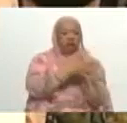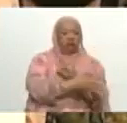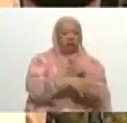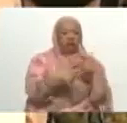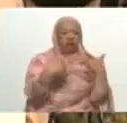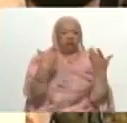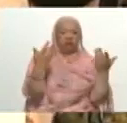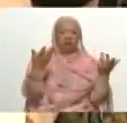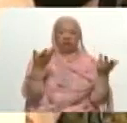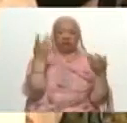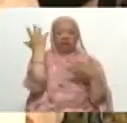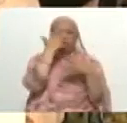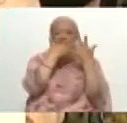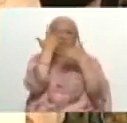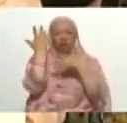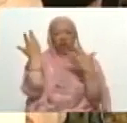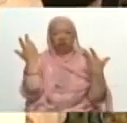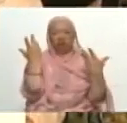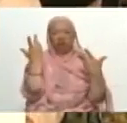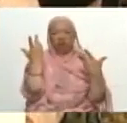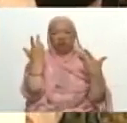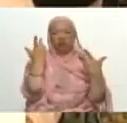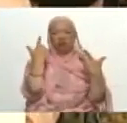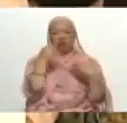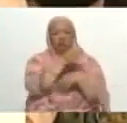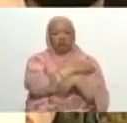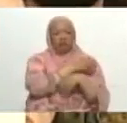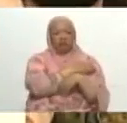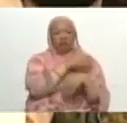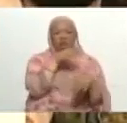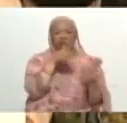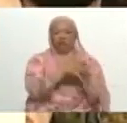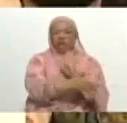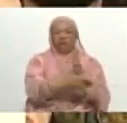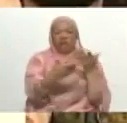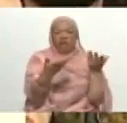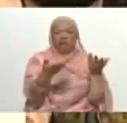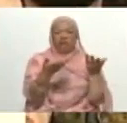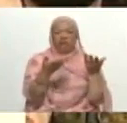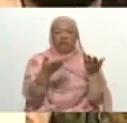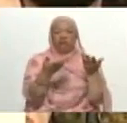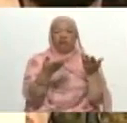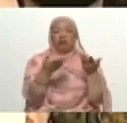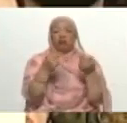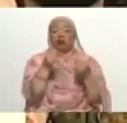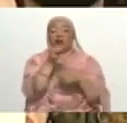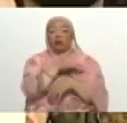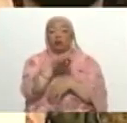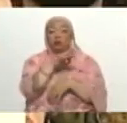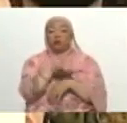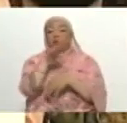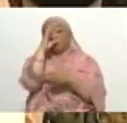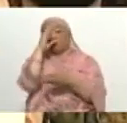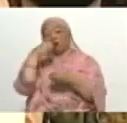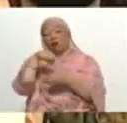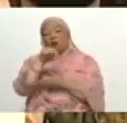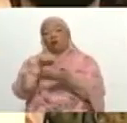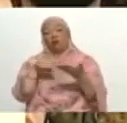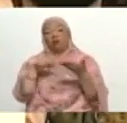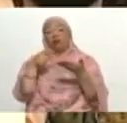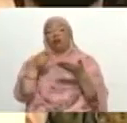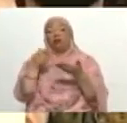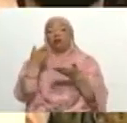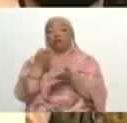Respecto al proceso de negociación, como usted bien sabe, ya hay un acuerdo social que fue firmado, un